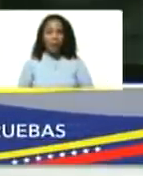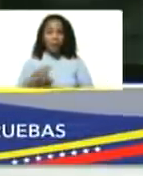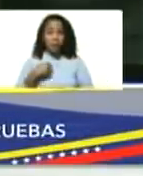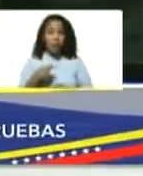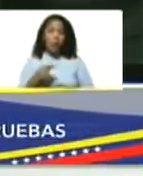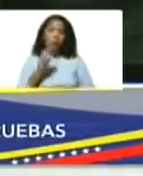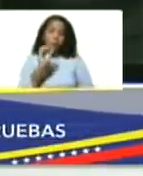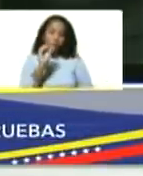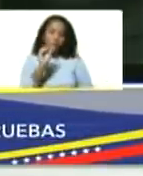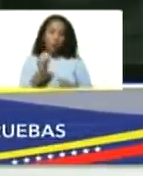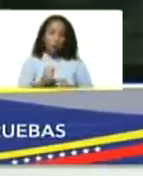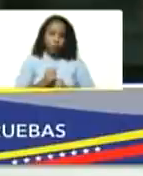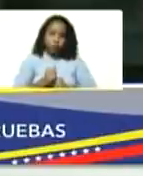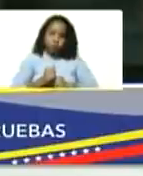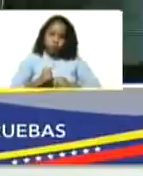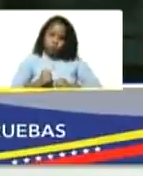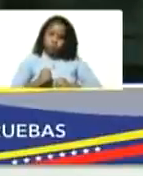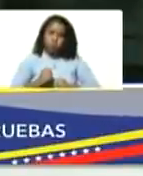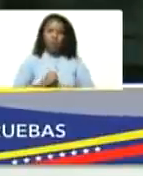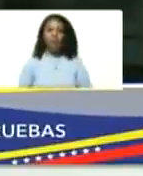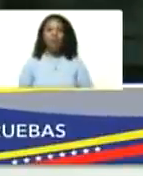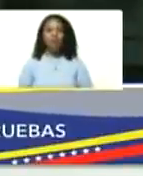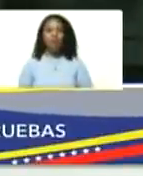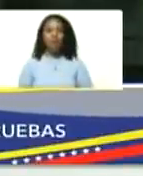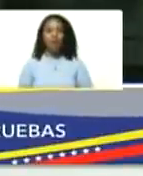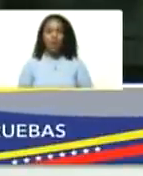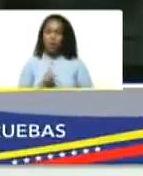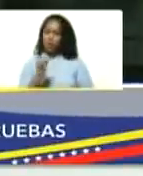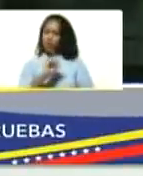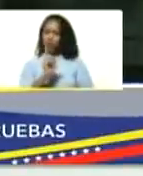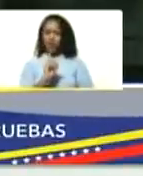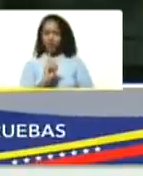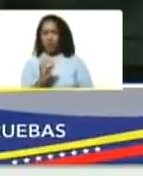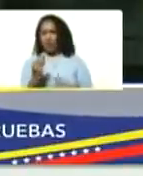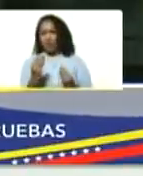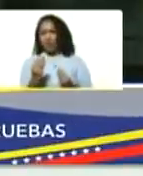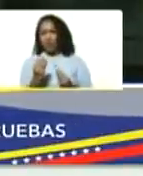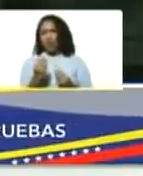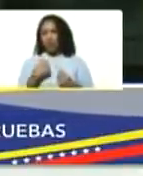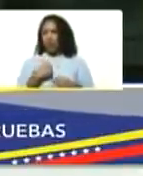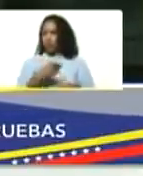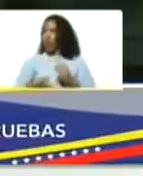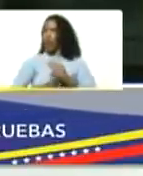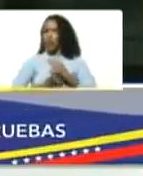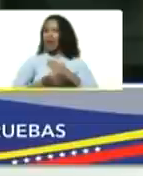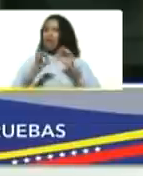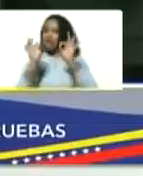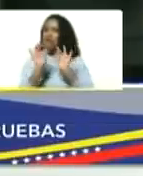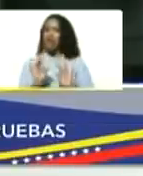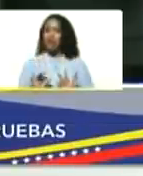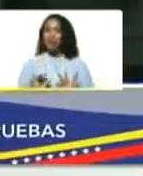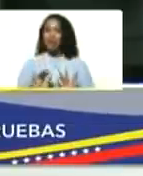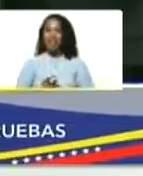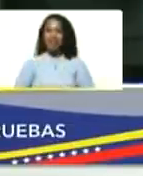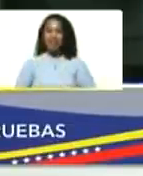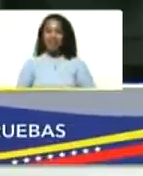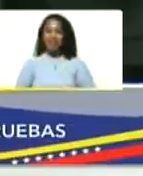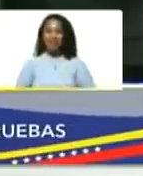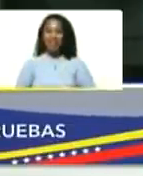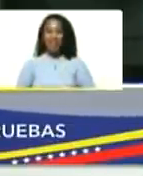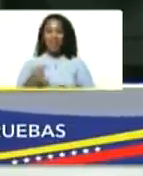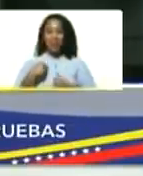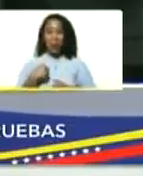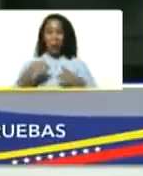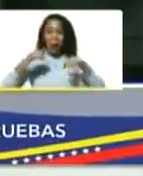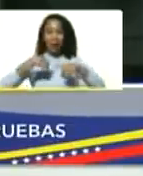algunos kilitos no mucho me mantengo en forma aquí estoy